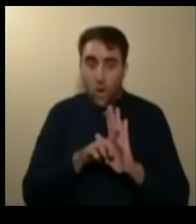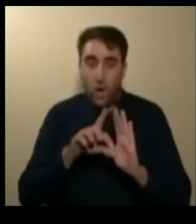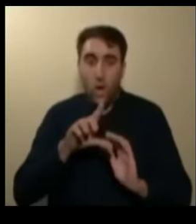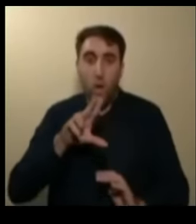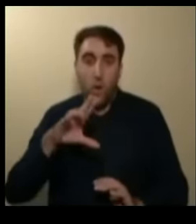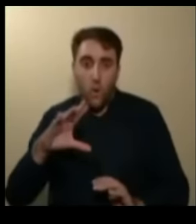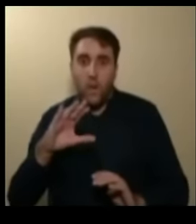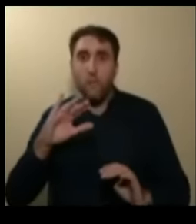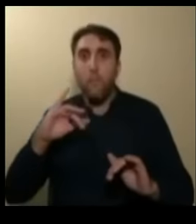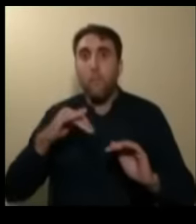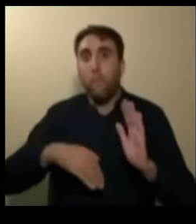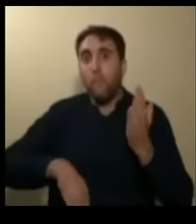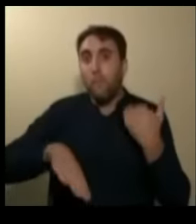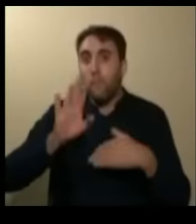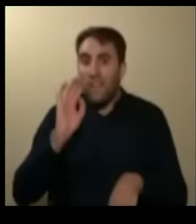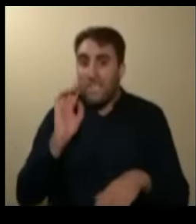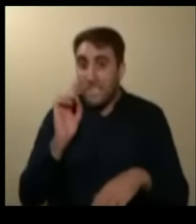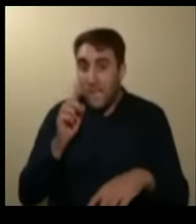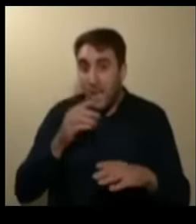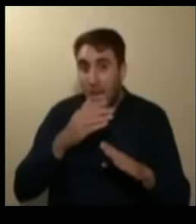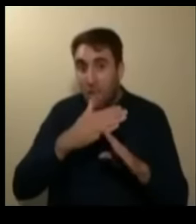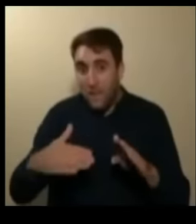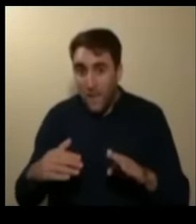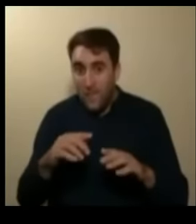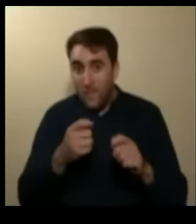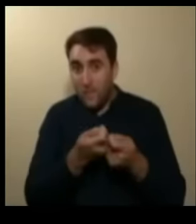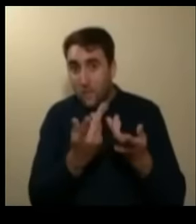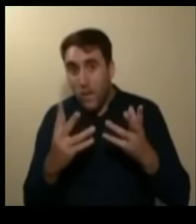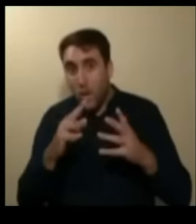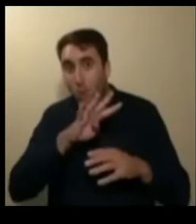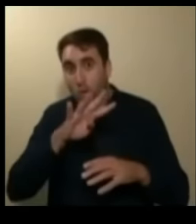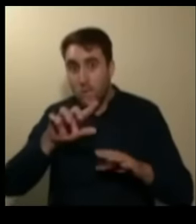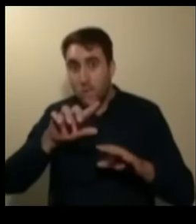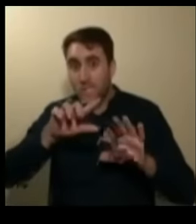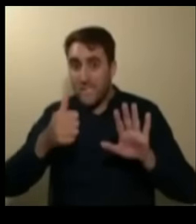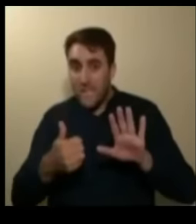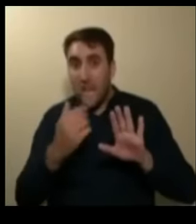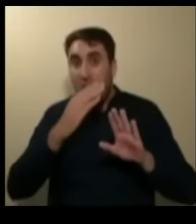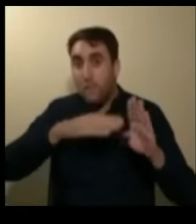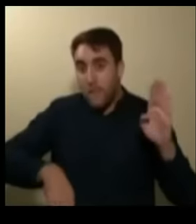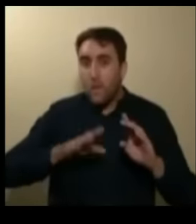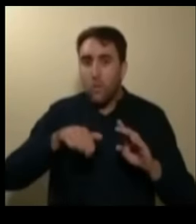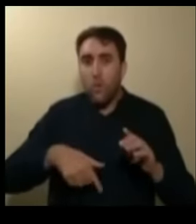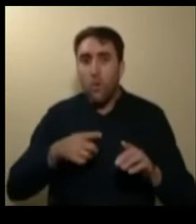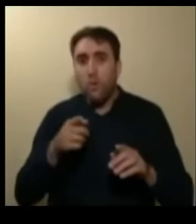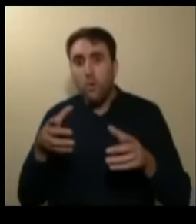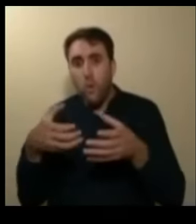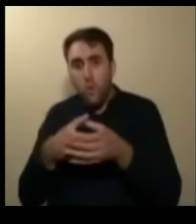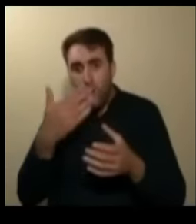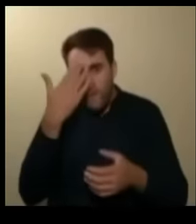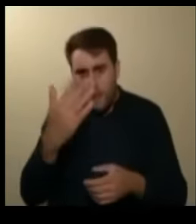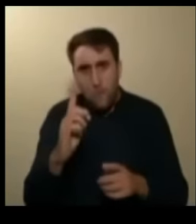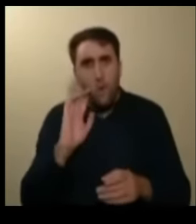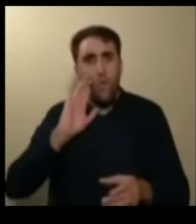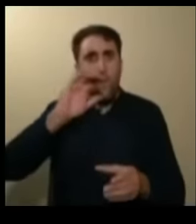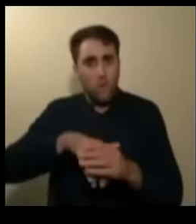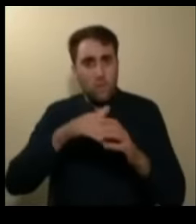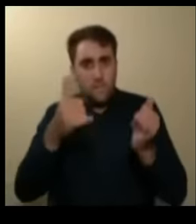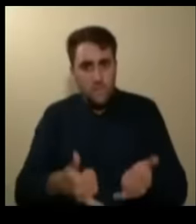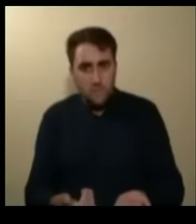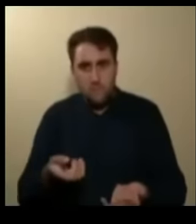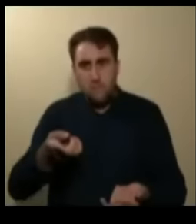mitad fueron votados por la unanimidad de todos los partidos políticos. Entonces, mal se puede sostener que esta sea una mala ley